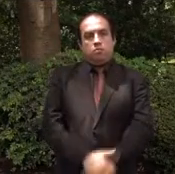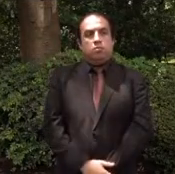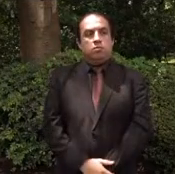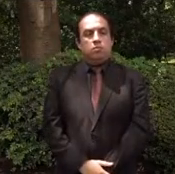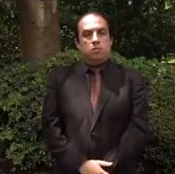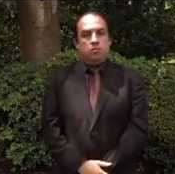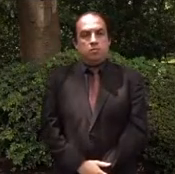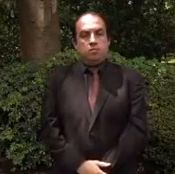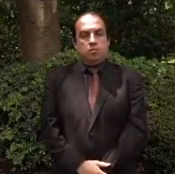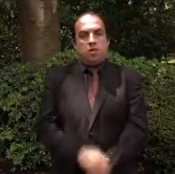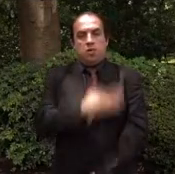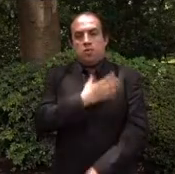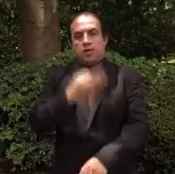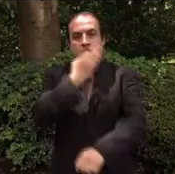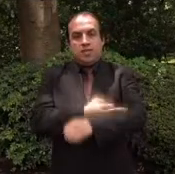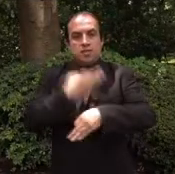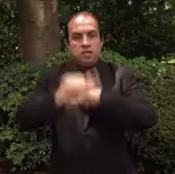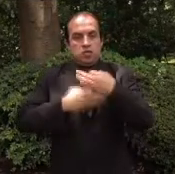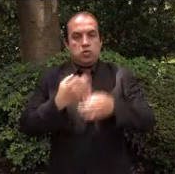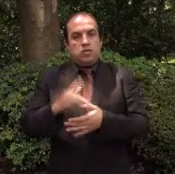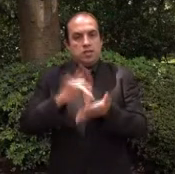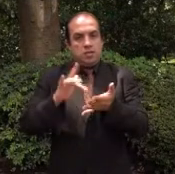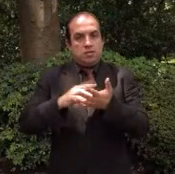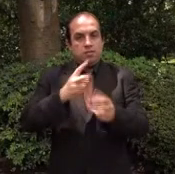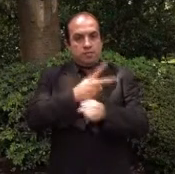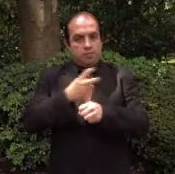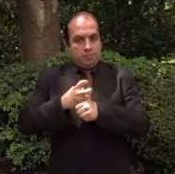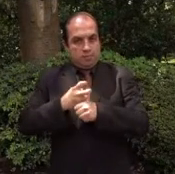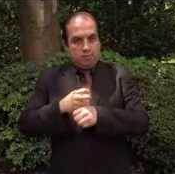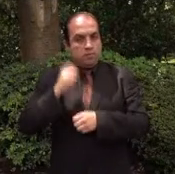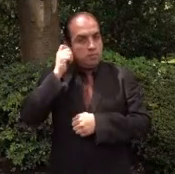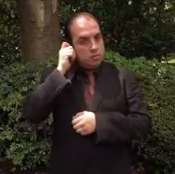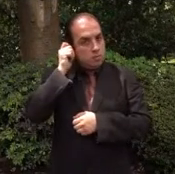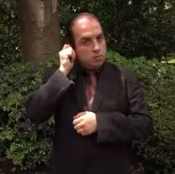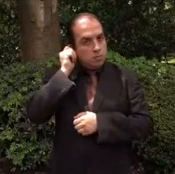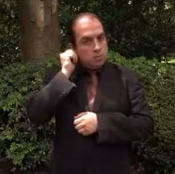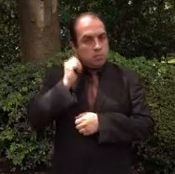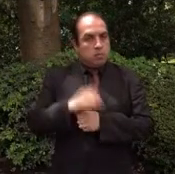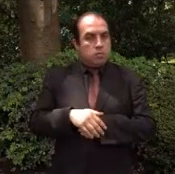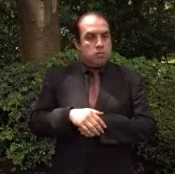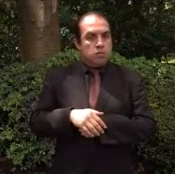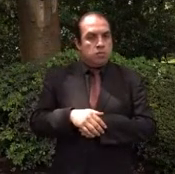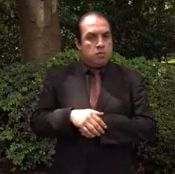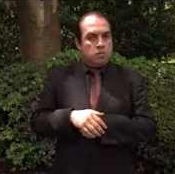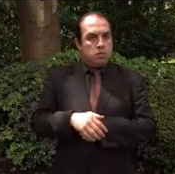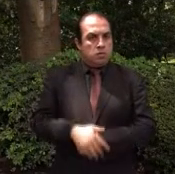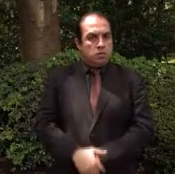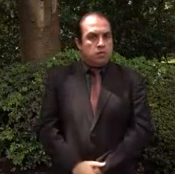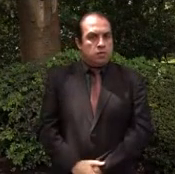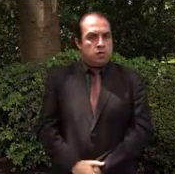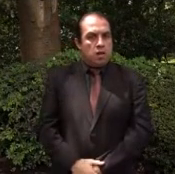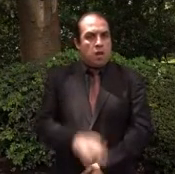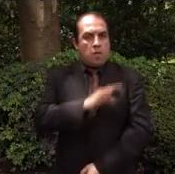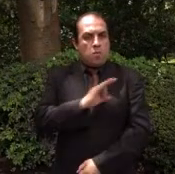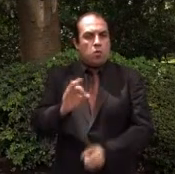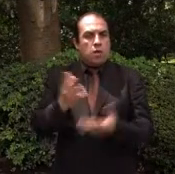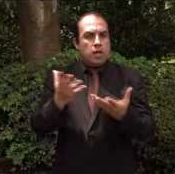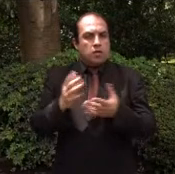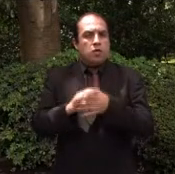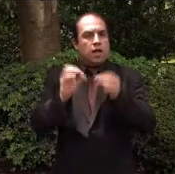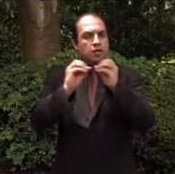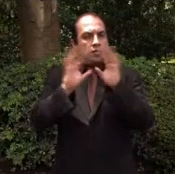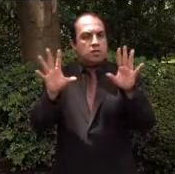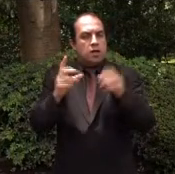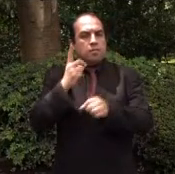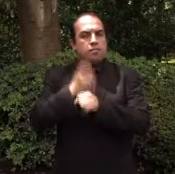Buenas tardes a todos, muchas gracias por invitarnos. Tengo algunas, si me pueden ayudar con algunas aclaraciones. La primera pregunta sería,